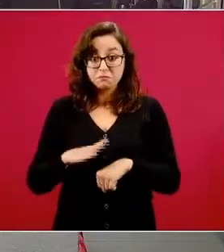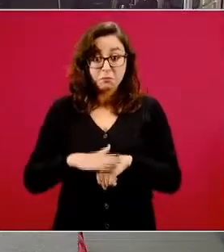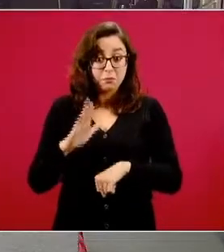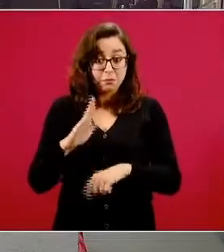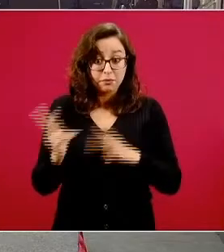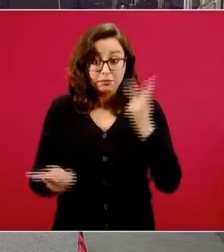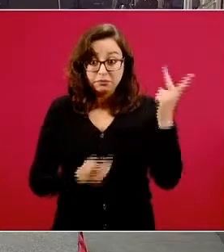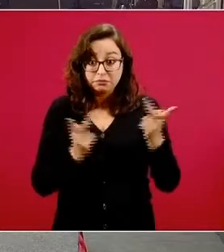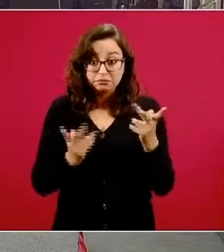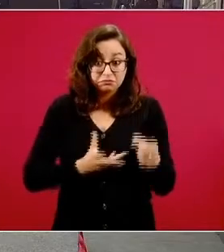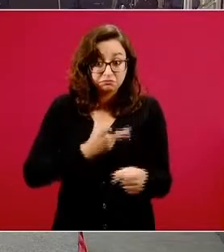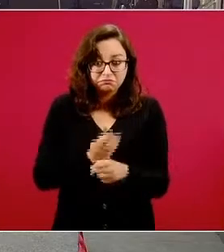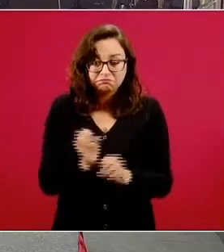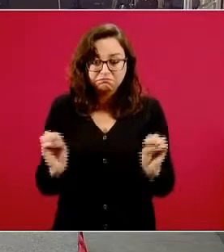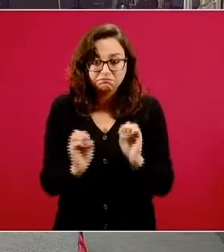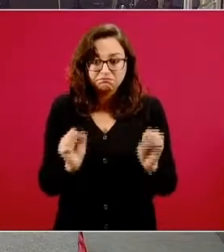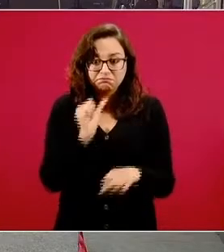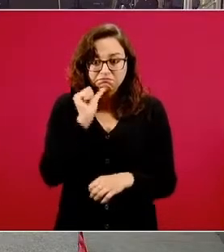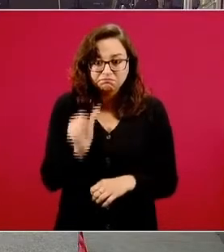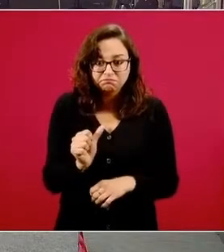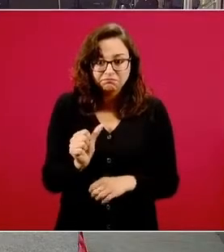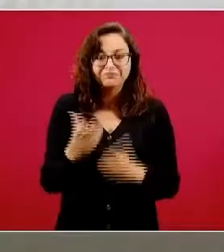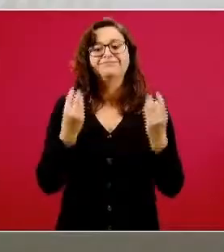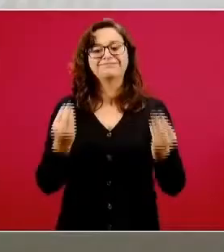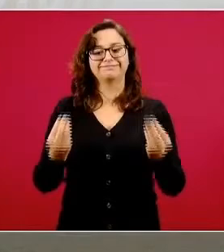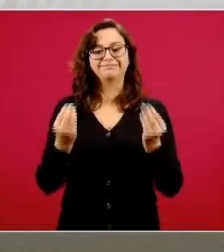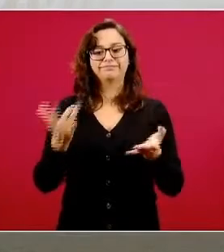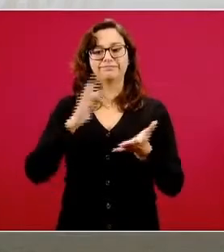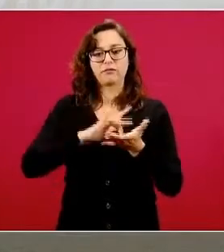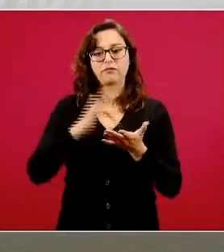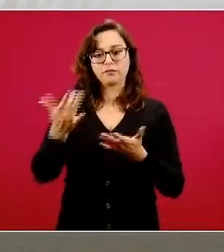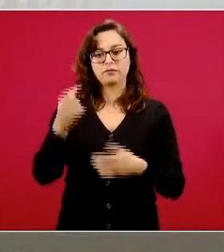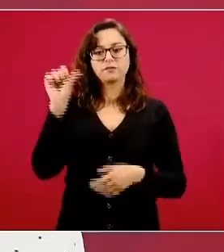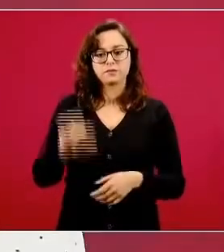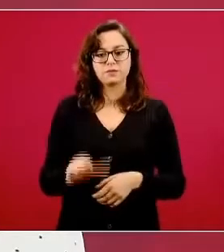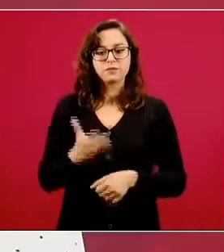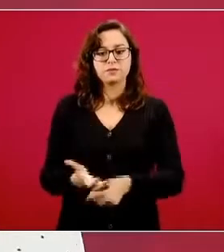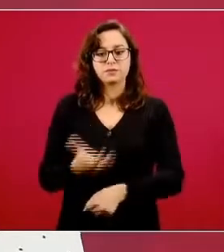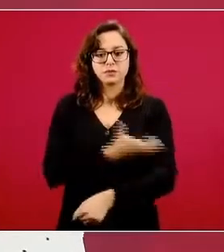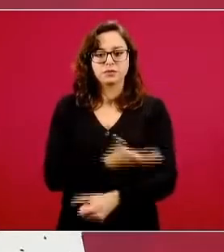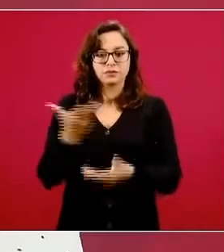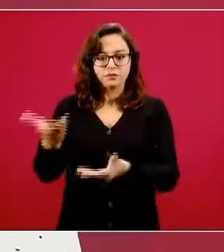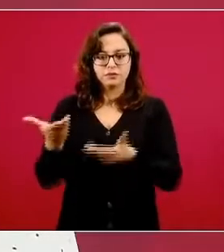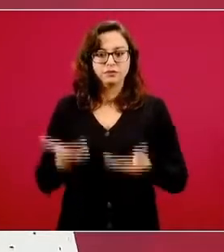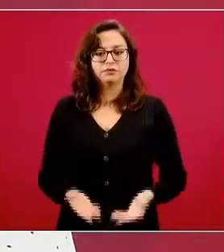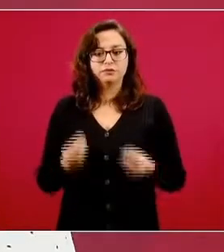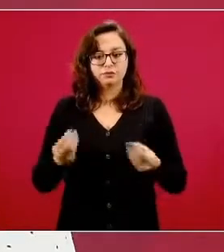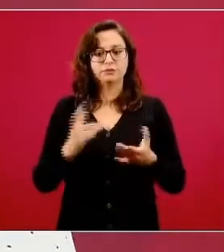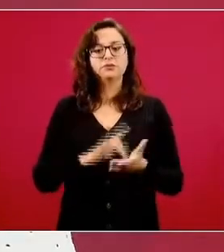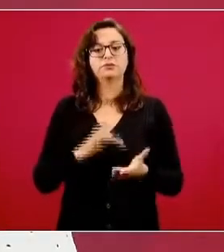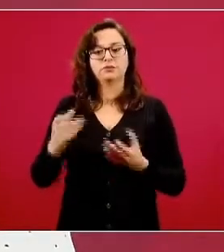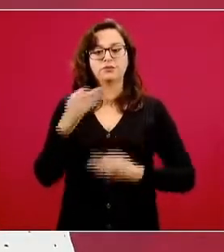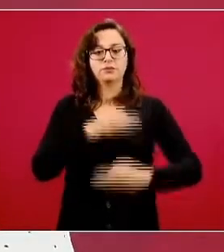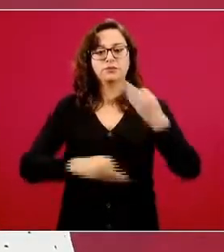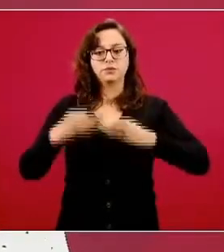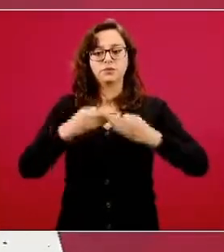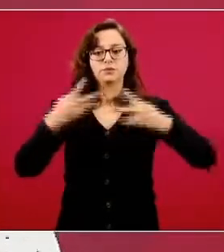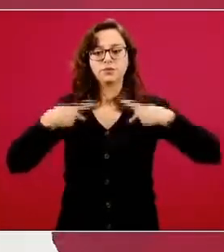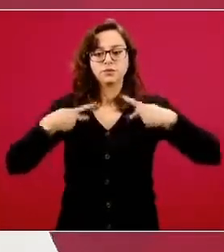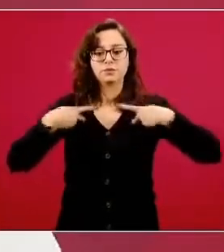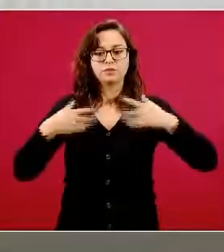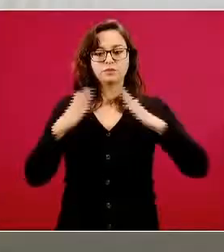ninguna otra pregunta, pues muchas gracias por habernos acompañado. Muchas gracias también a todas las personas